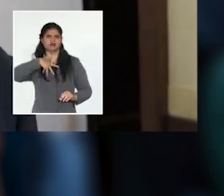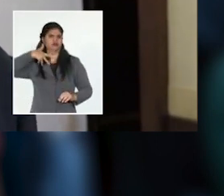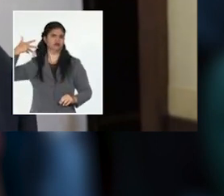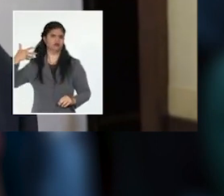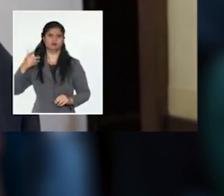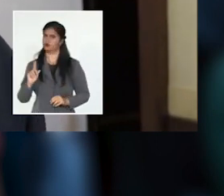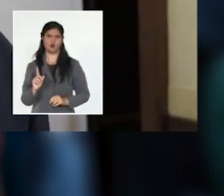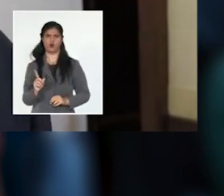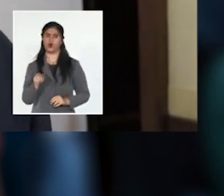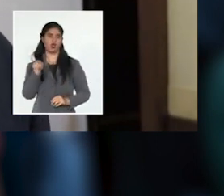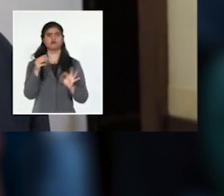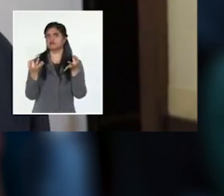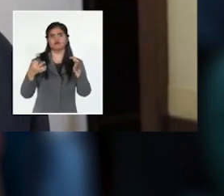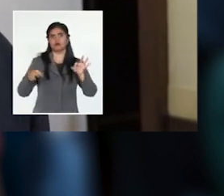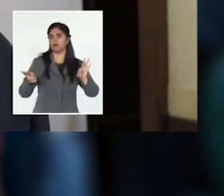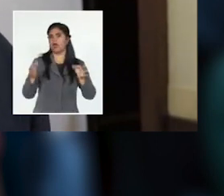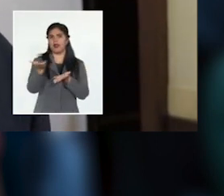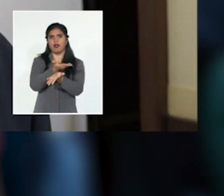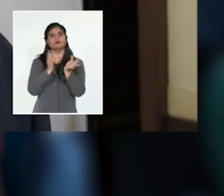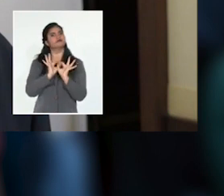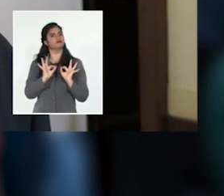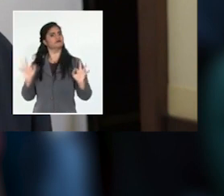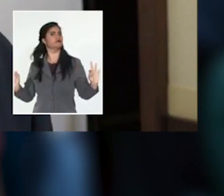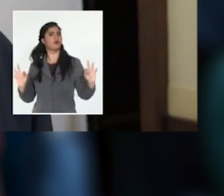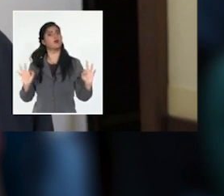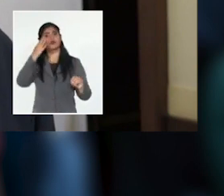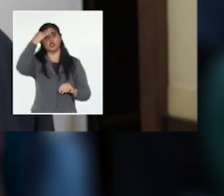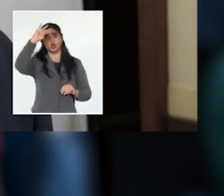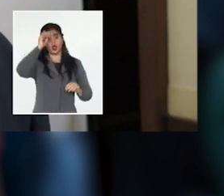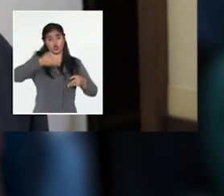que todos los cubanos, vivamos donde vivamos, estemos unidos y